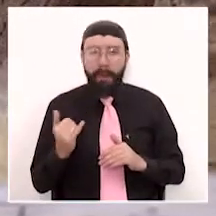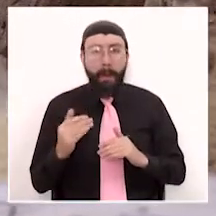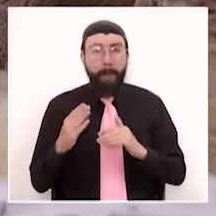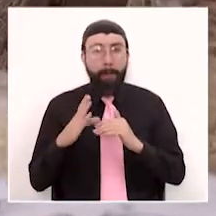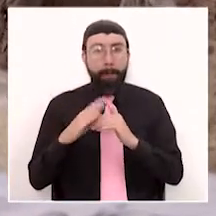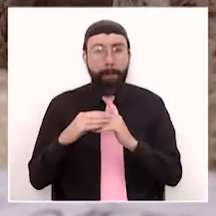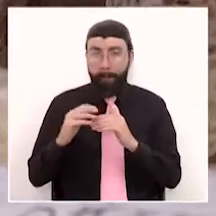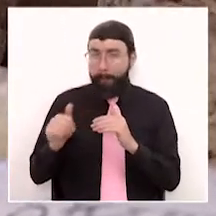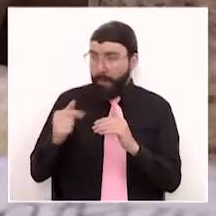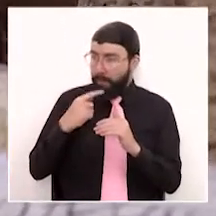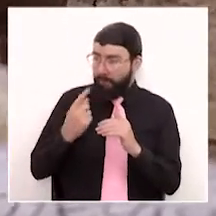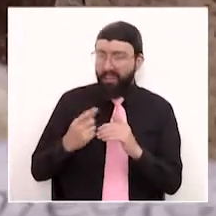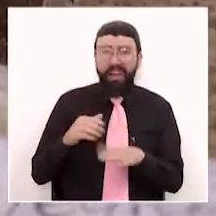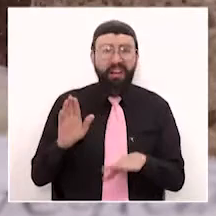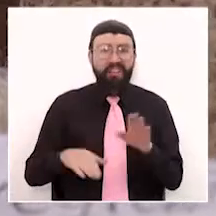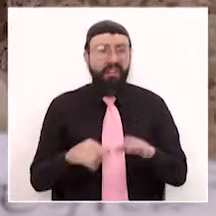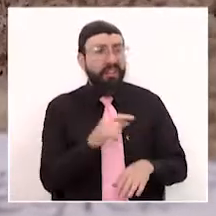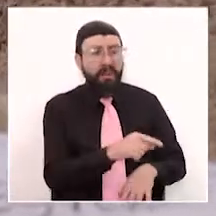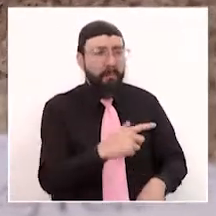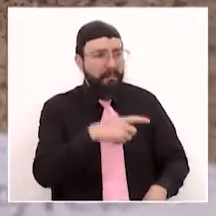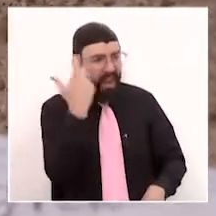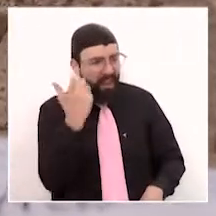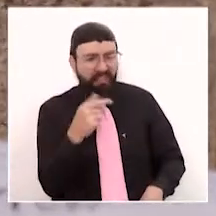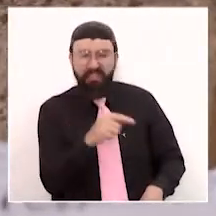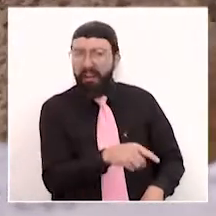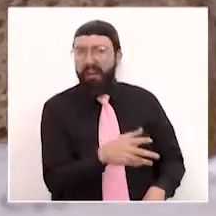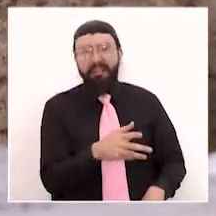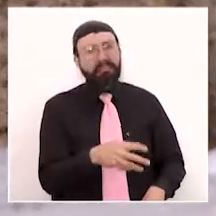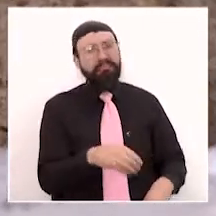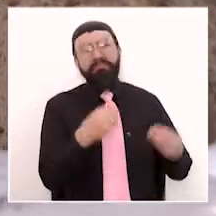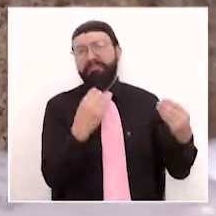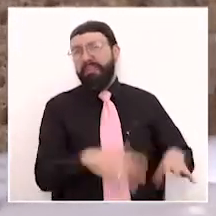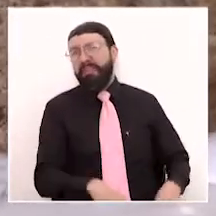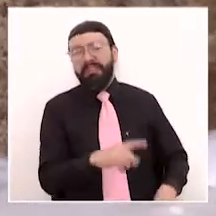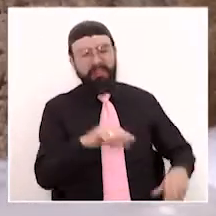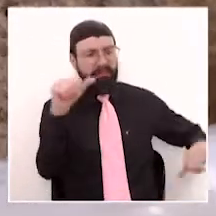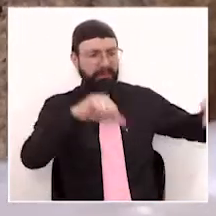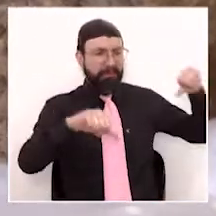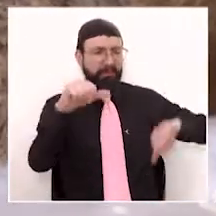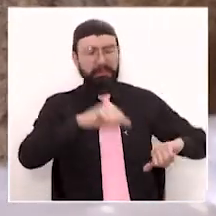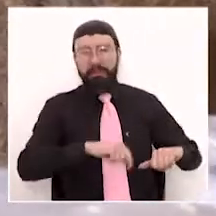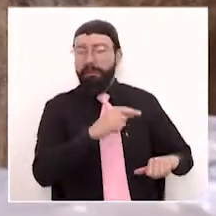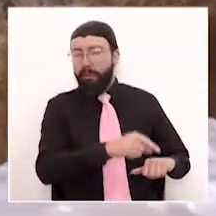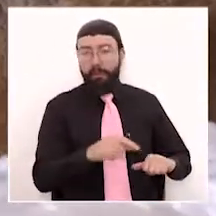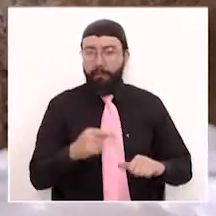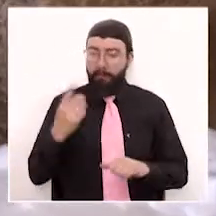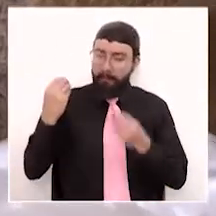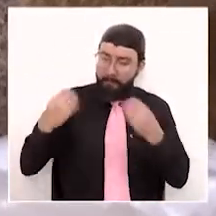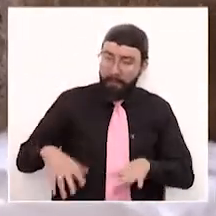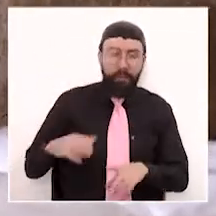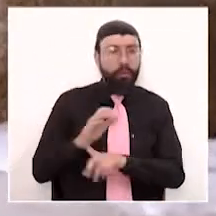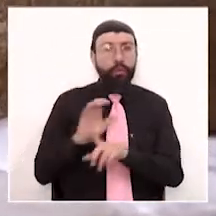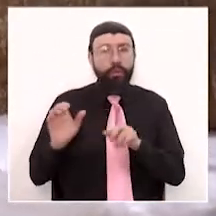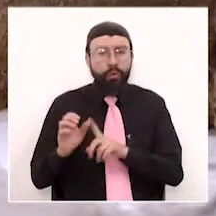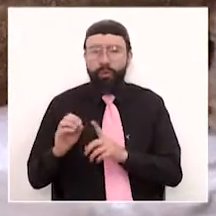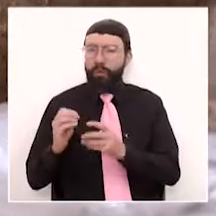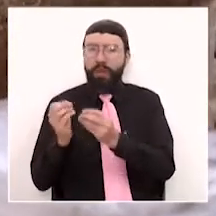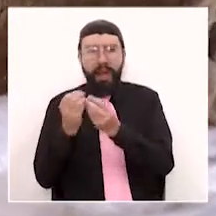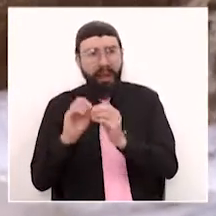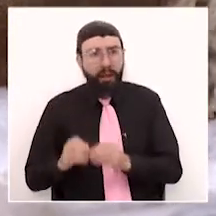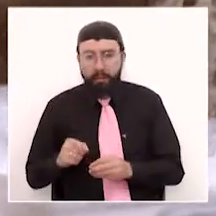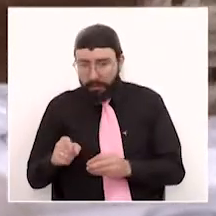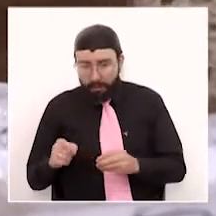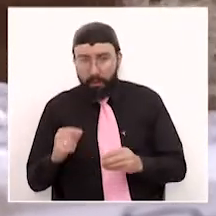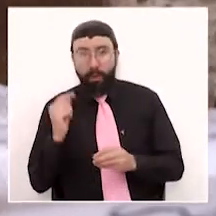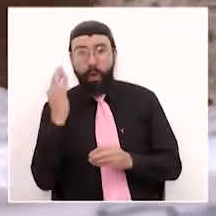dicho, no lo tiramos y se ha perdido esa cultura y el arte que ustedes ven, el color, las texturas, que